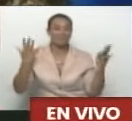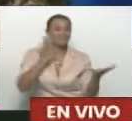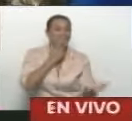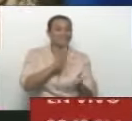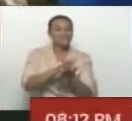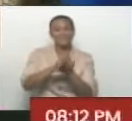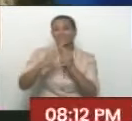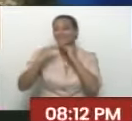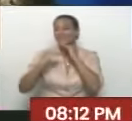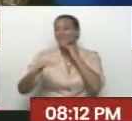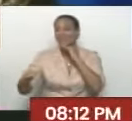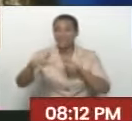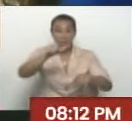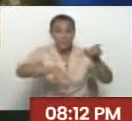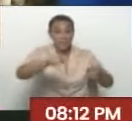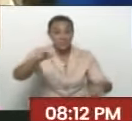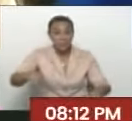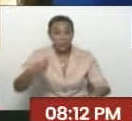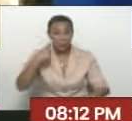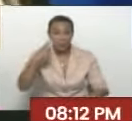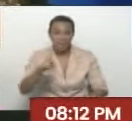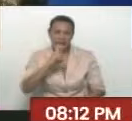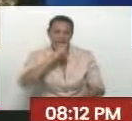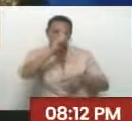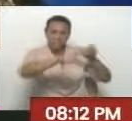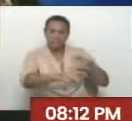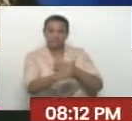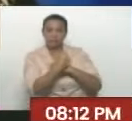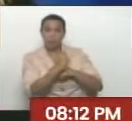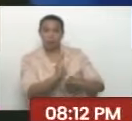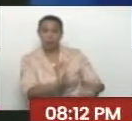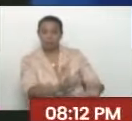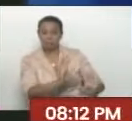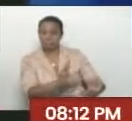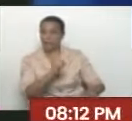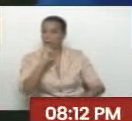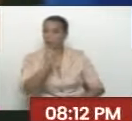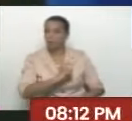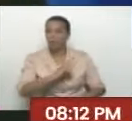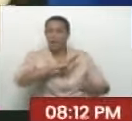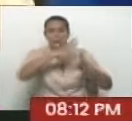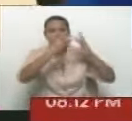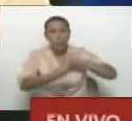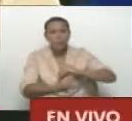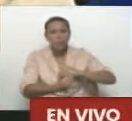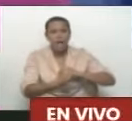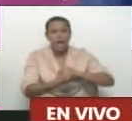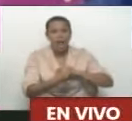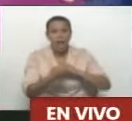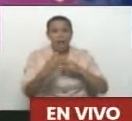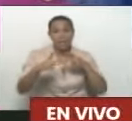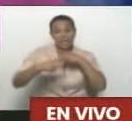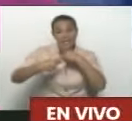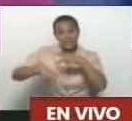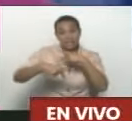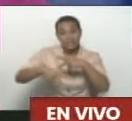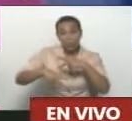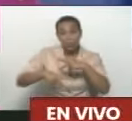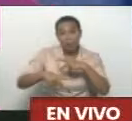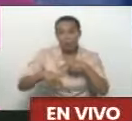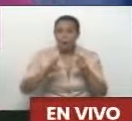Y estas personas, eso les da rabia, obviamente, y adaptan los trends de TikTok